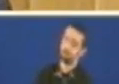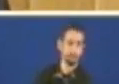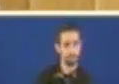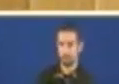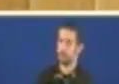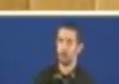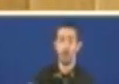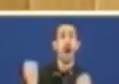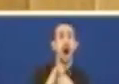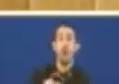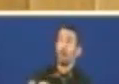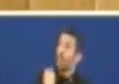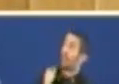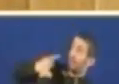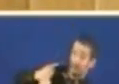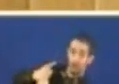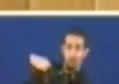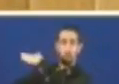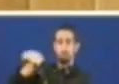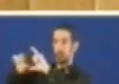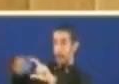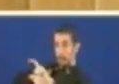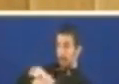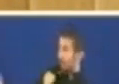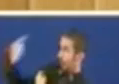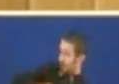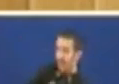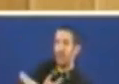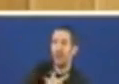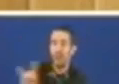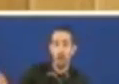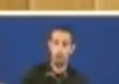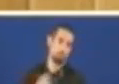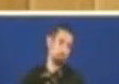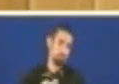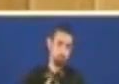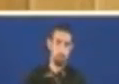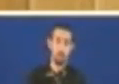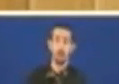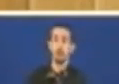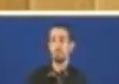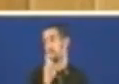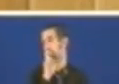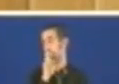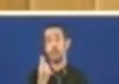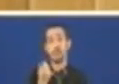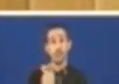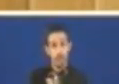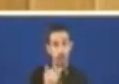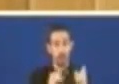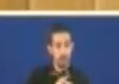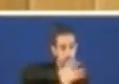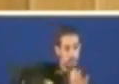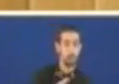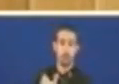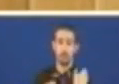forzado pola dirección da túa entidade. Supoño que con estes cartos, ecos que se financiaron despois